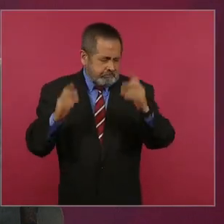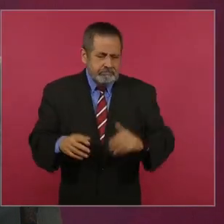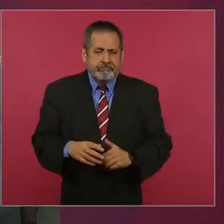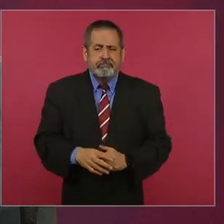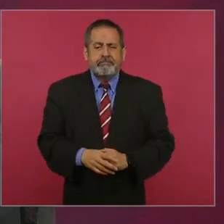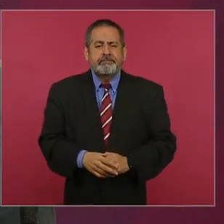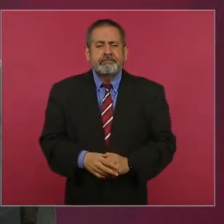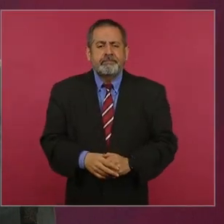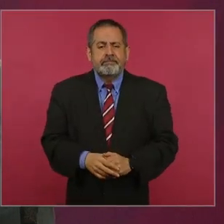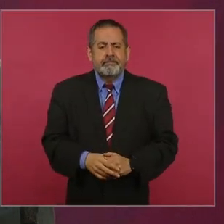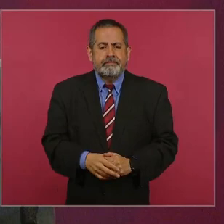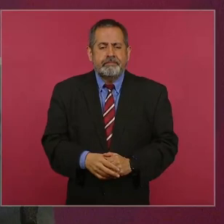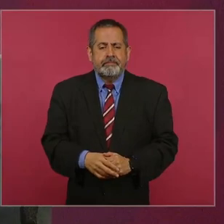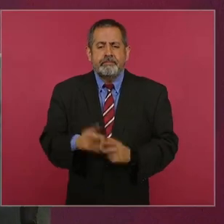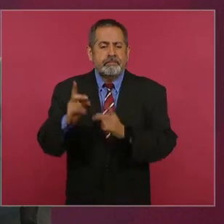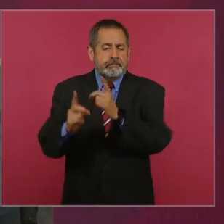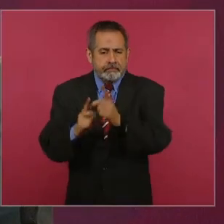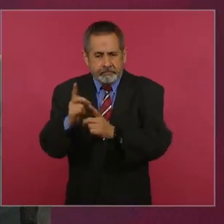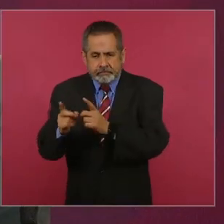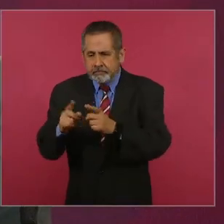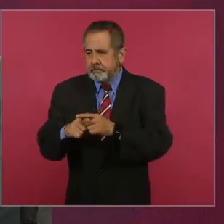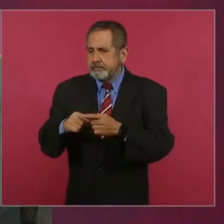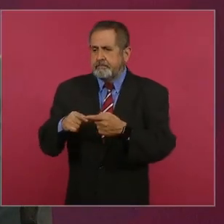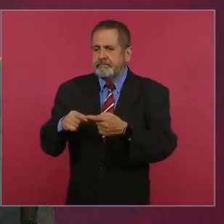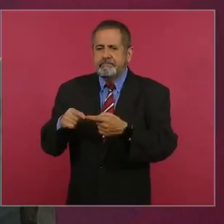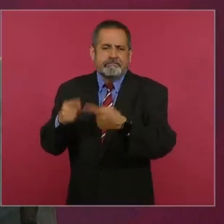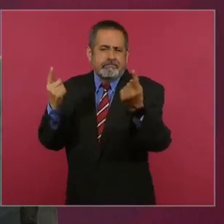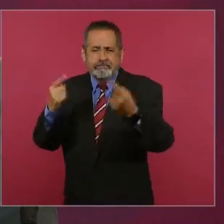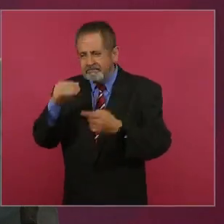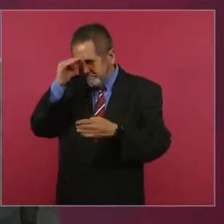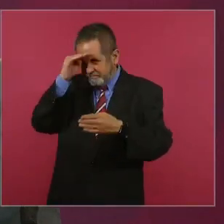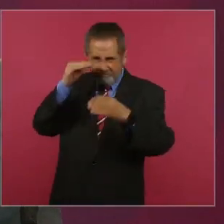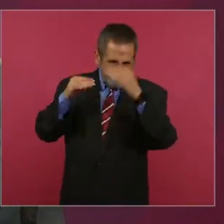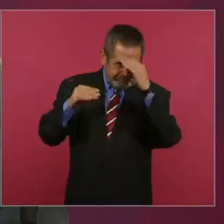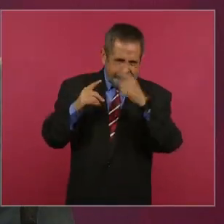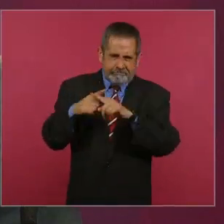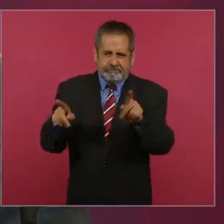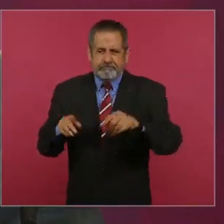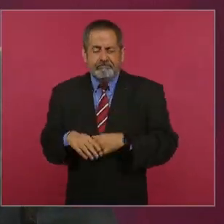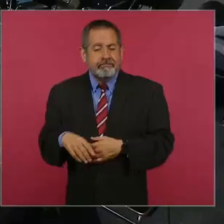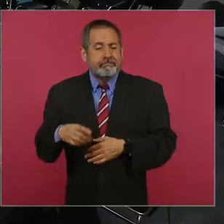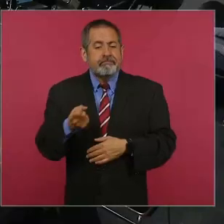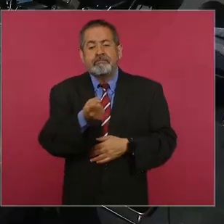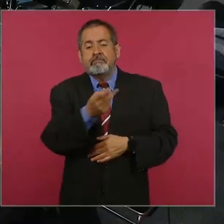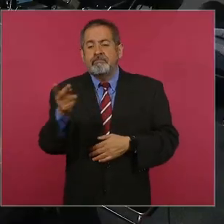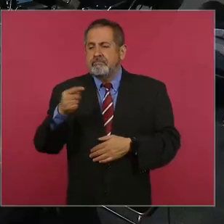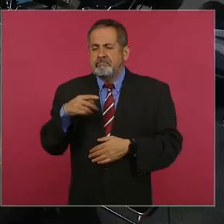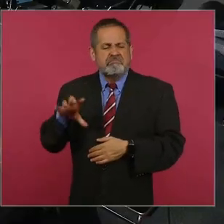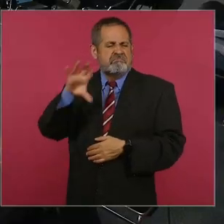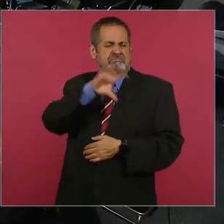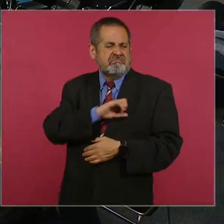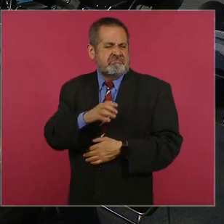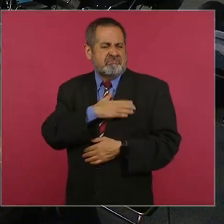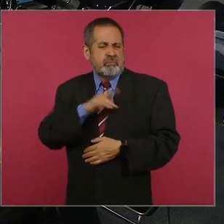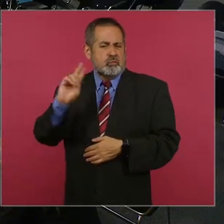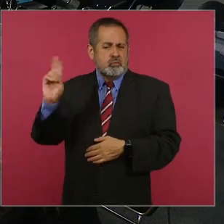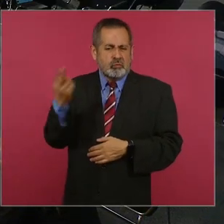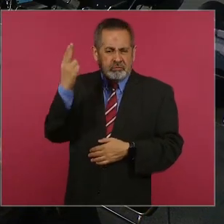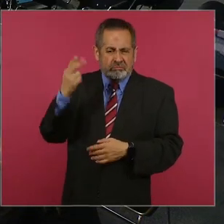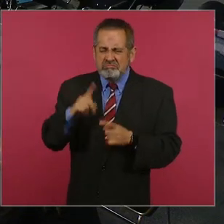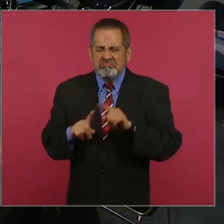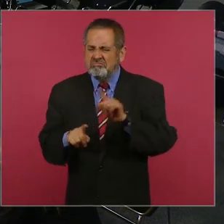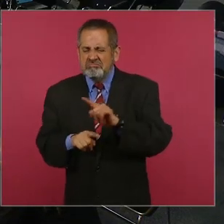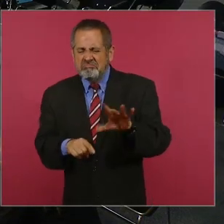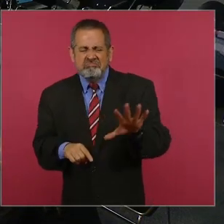en el deporte en la familia unos le van a los pumas y otros le van a la América